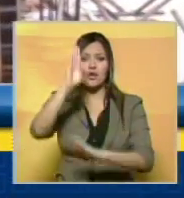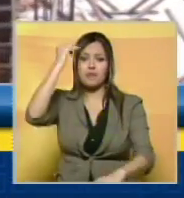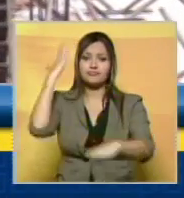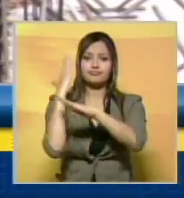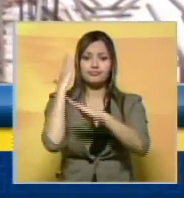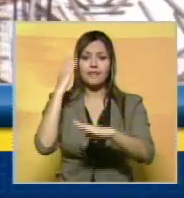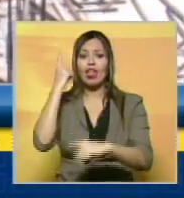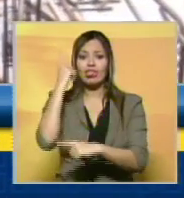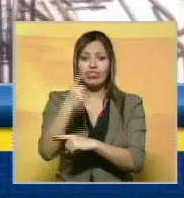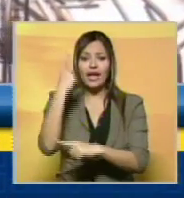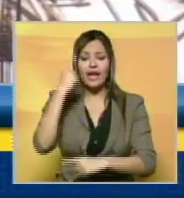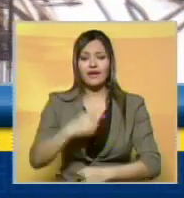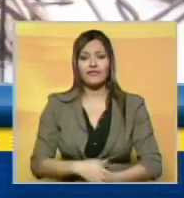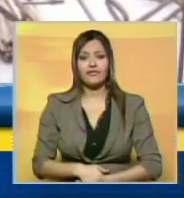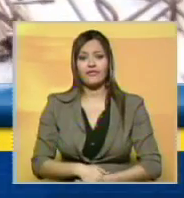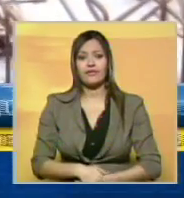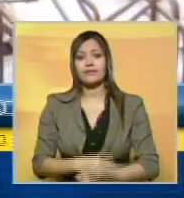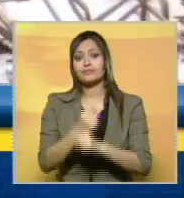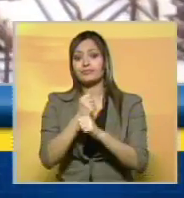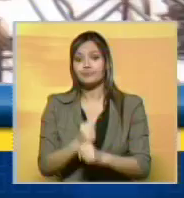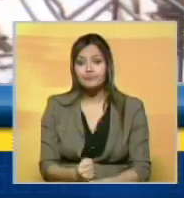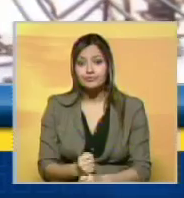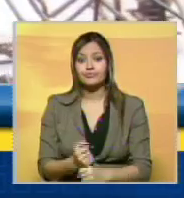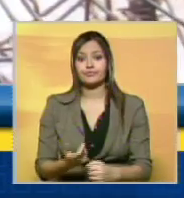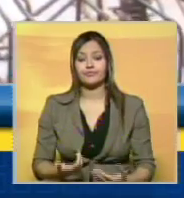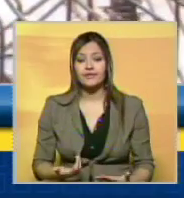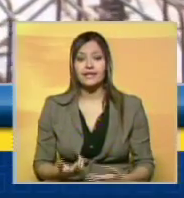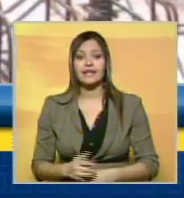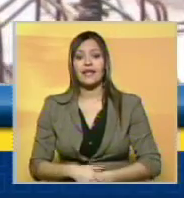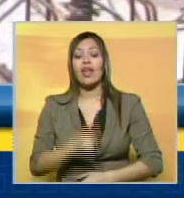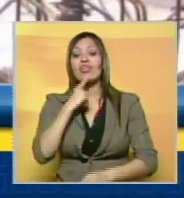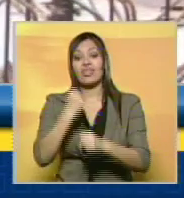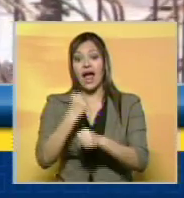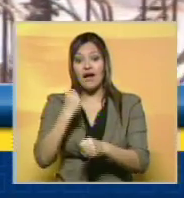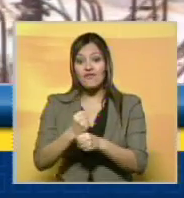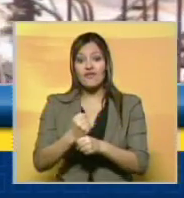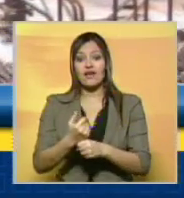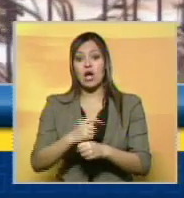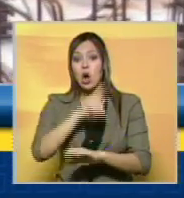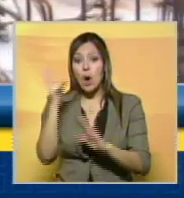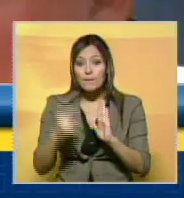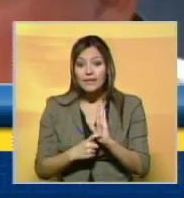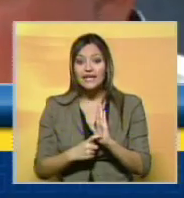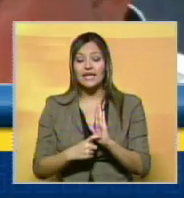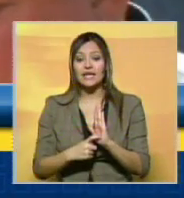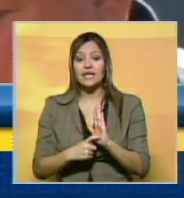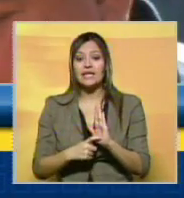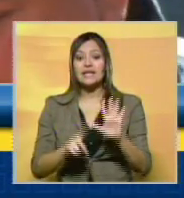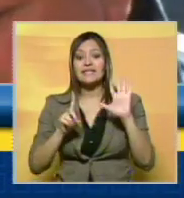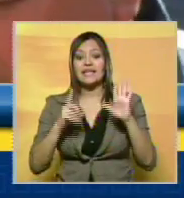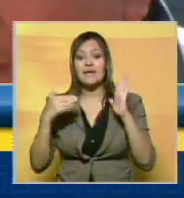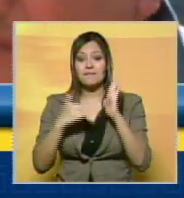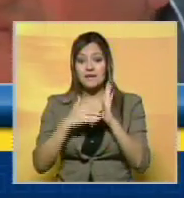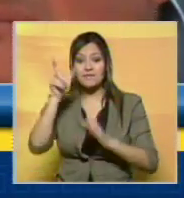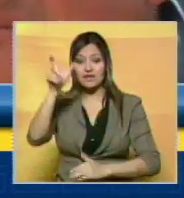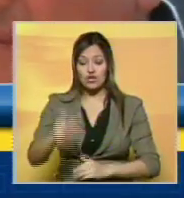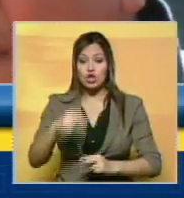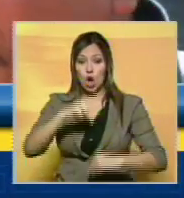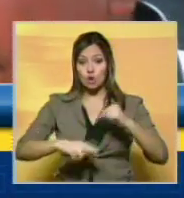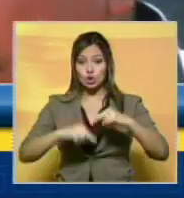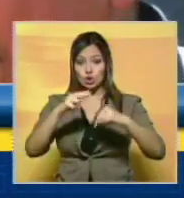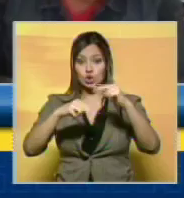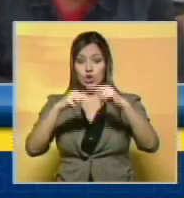visto en la obligación de mantener en sus puestos de trabajo y en las obras a más de 6.000 trabajadores de la